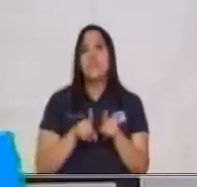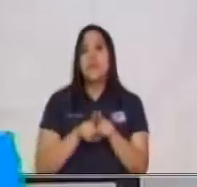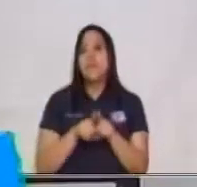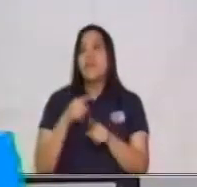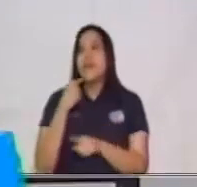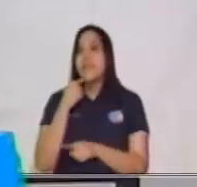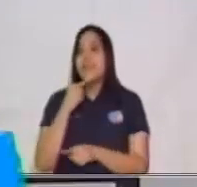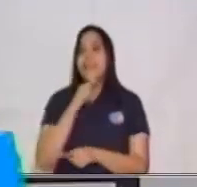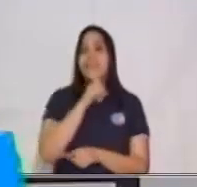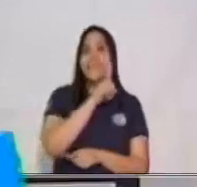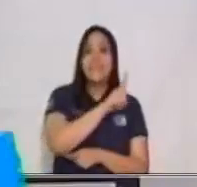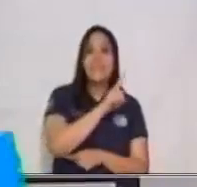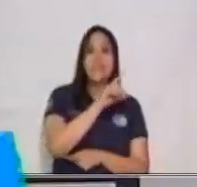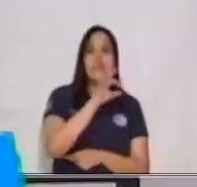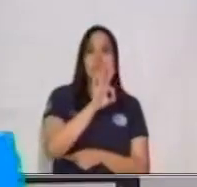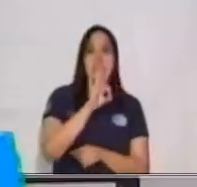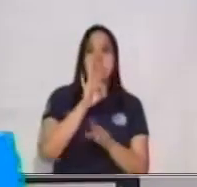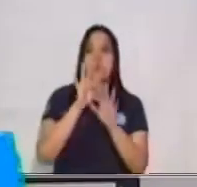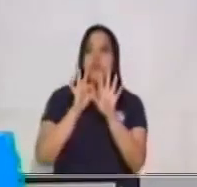138.9